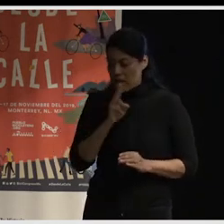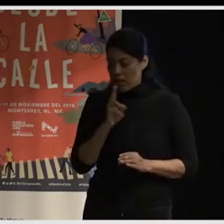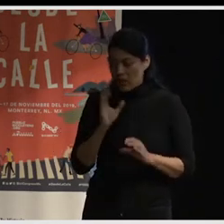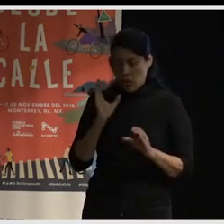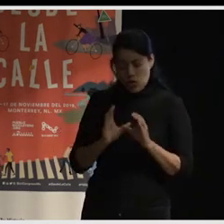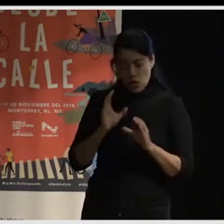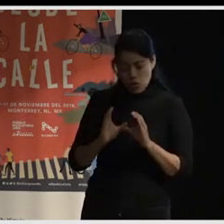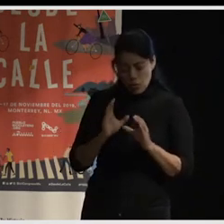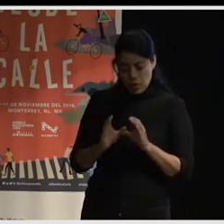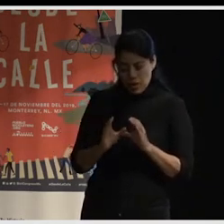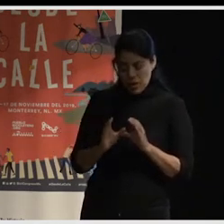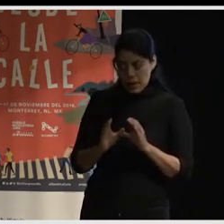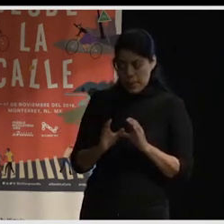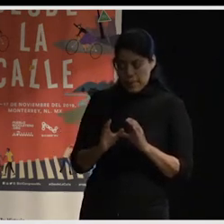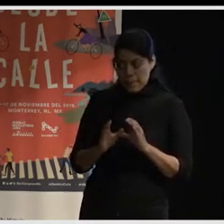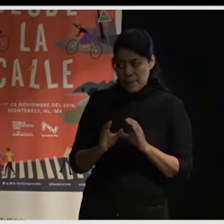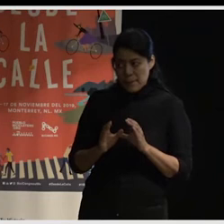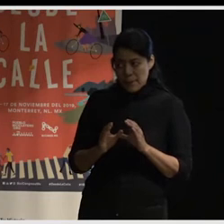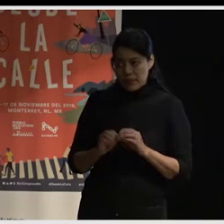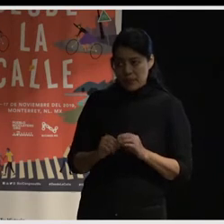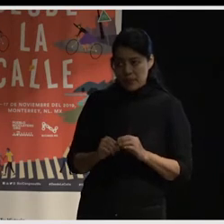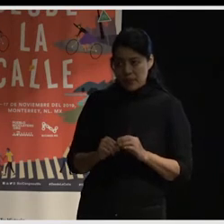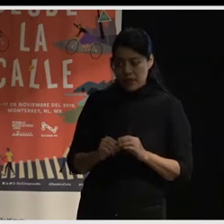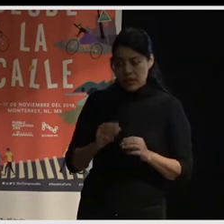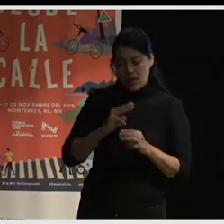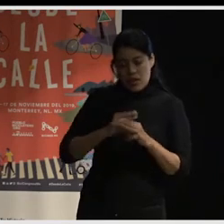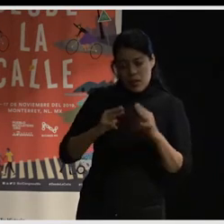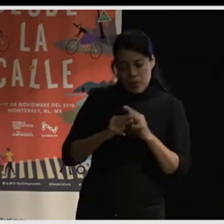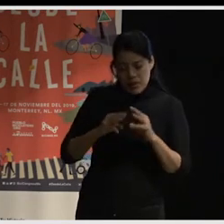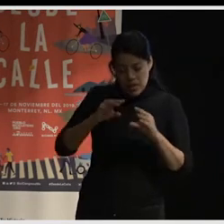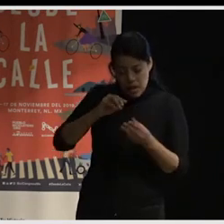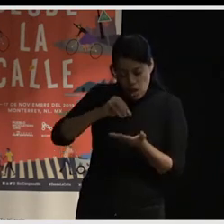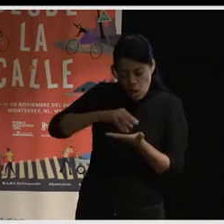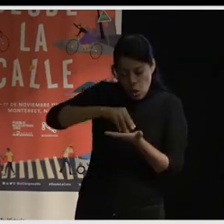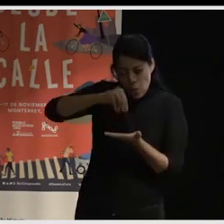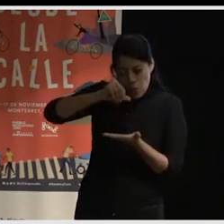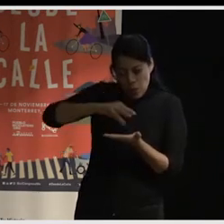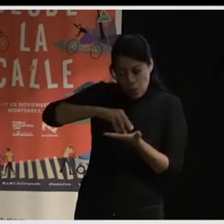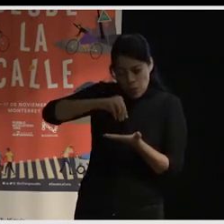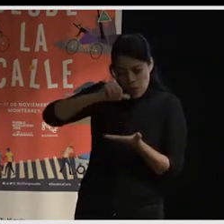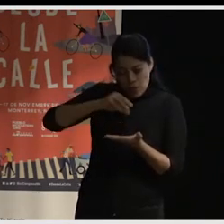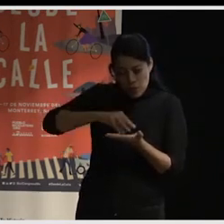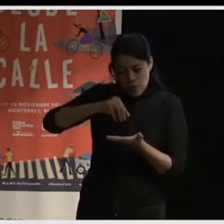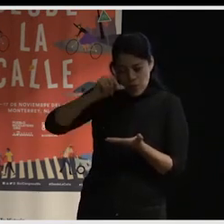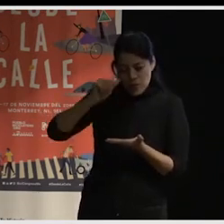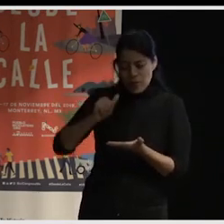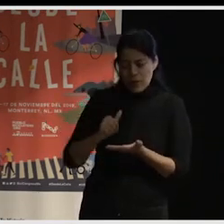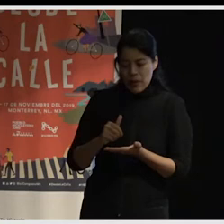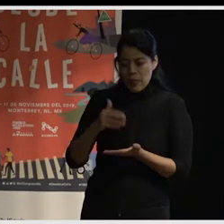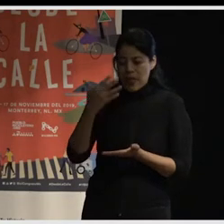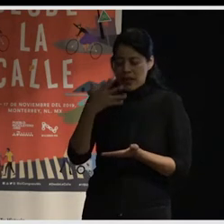particular son las la fracción de material particulado con radio aerodinámico de 10